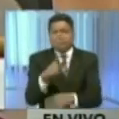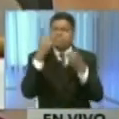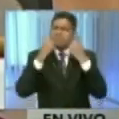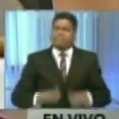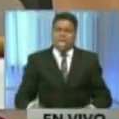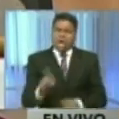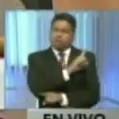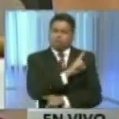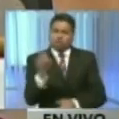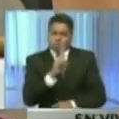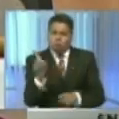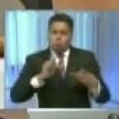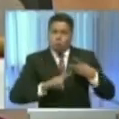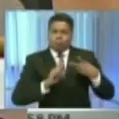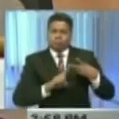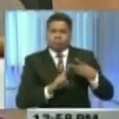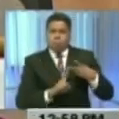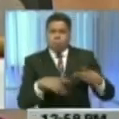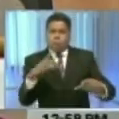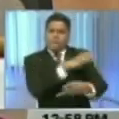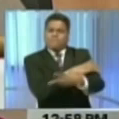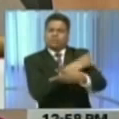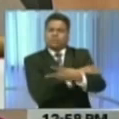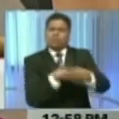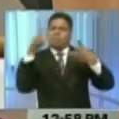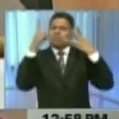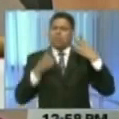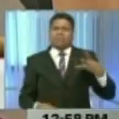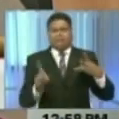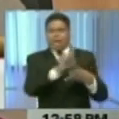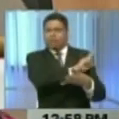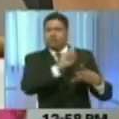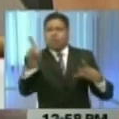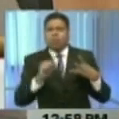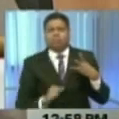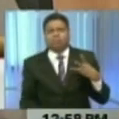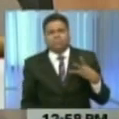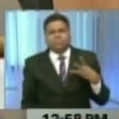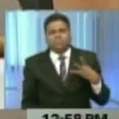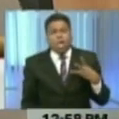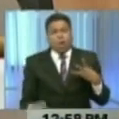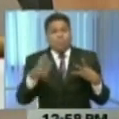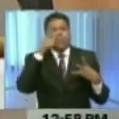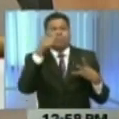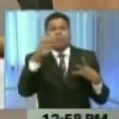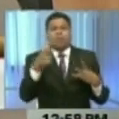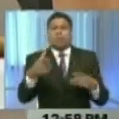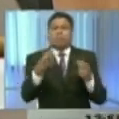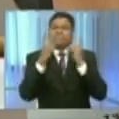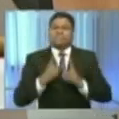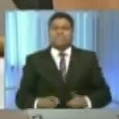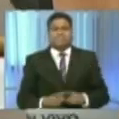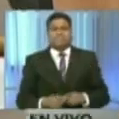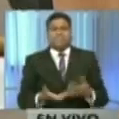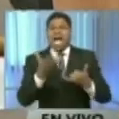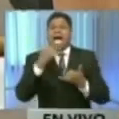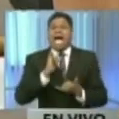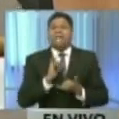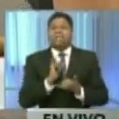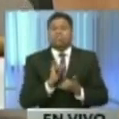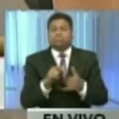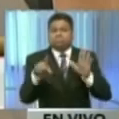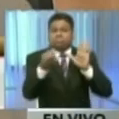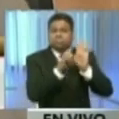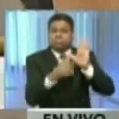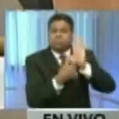decida, que es eso o la violencia, no. Hay una regulación que tiene 9 años de